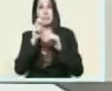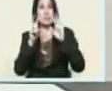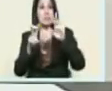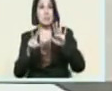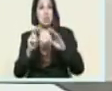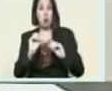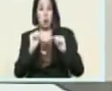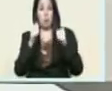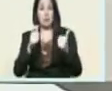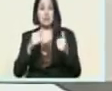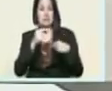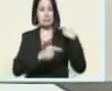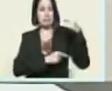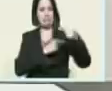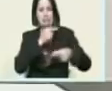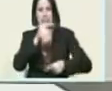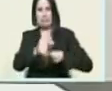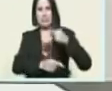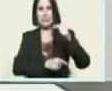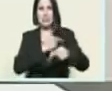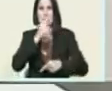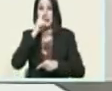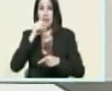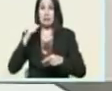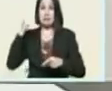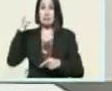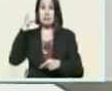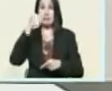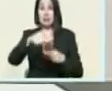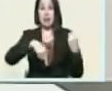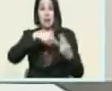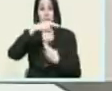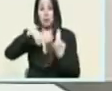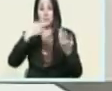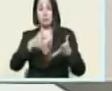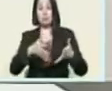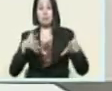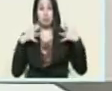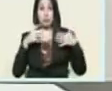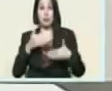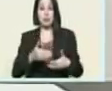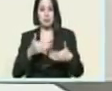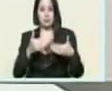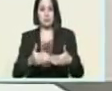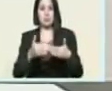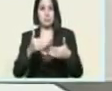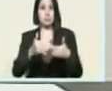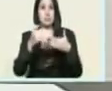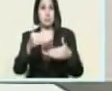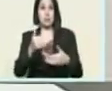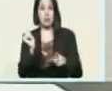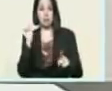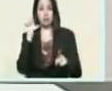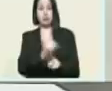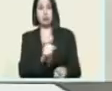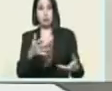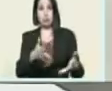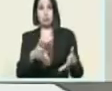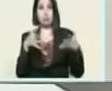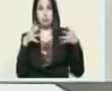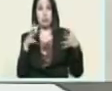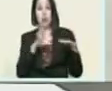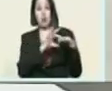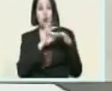ha empezado el nuevo ciclo, largo ciclo de la revolución bolivariana, de triunfo, de avance, de superación,